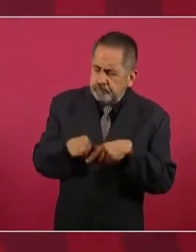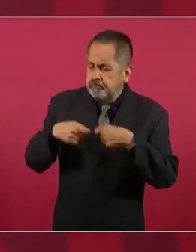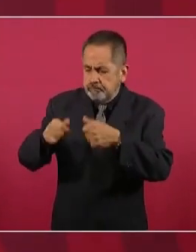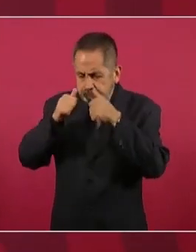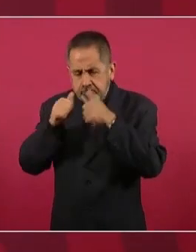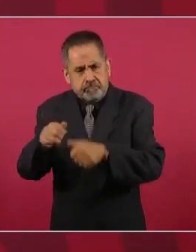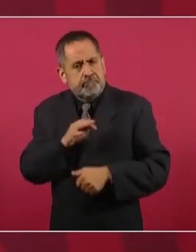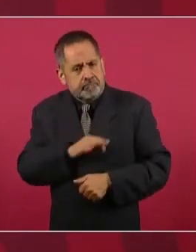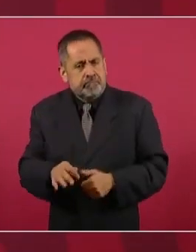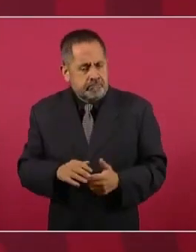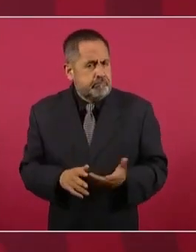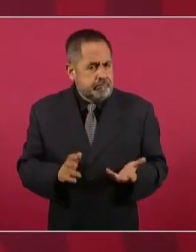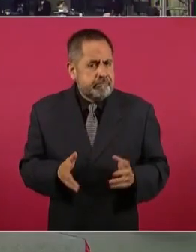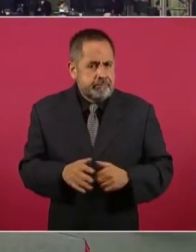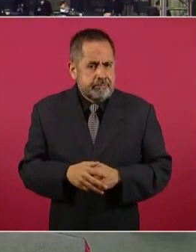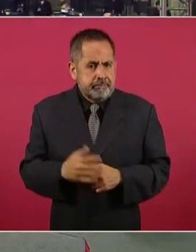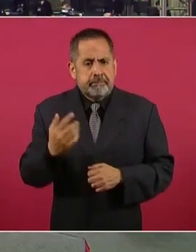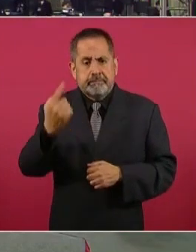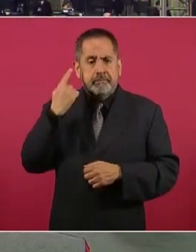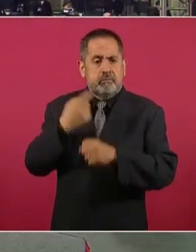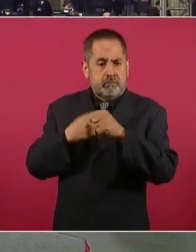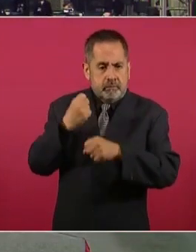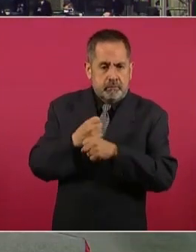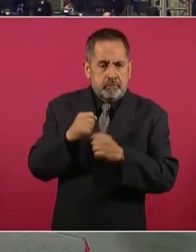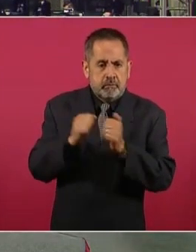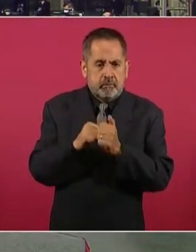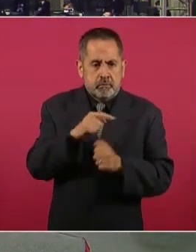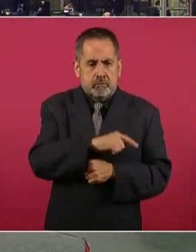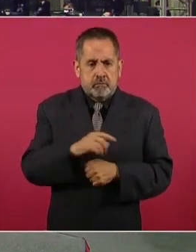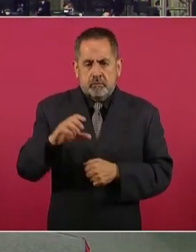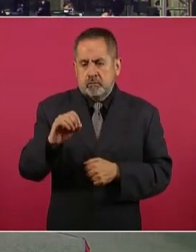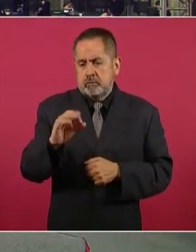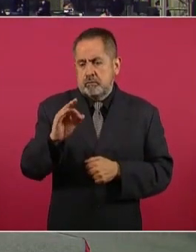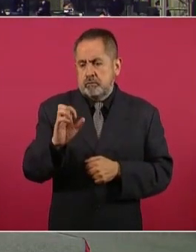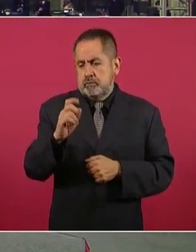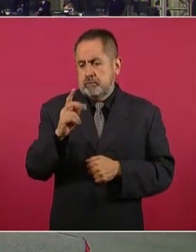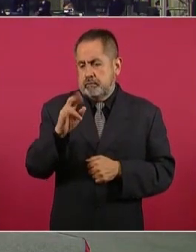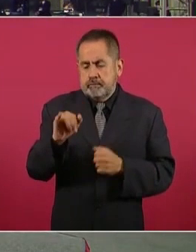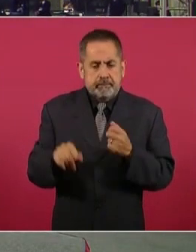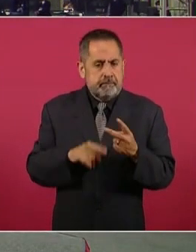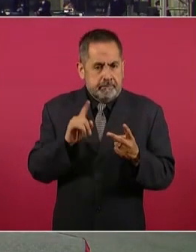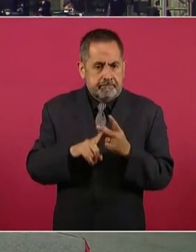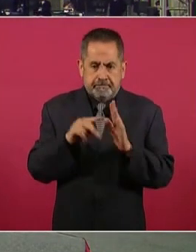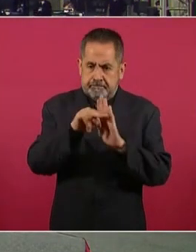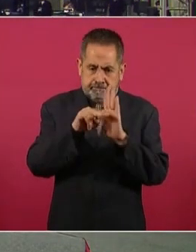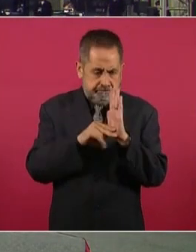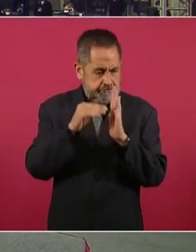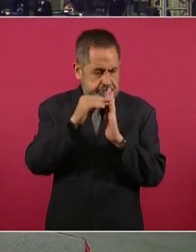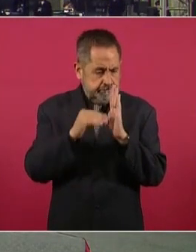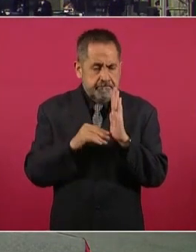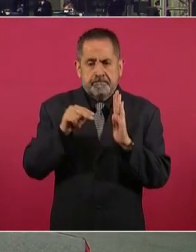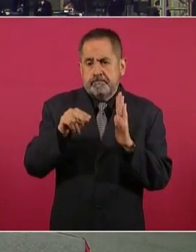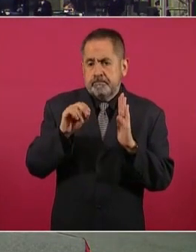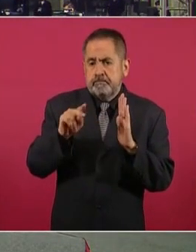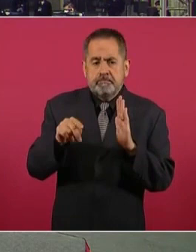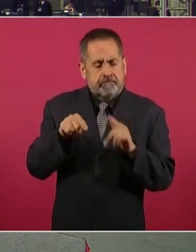año pasado empezamos a trabajar con la Secretaría de Salud, con COFEPRIS, una norma que además se habían establecido los propios